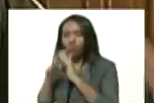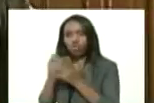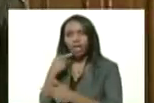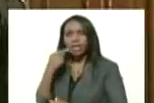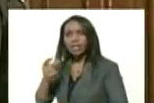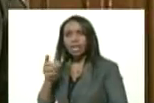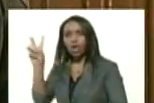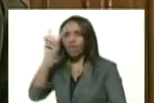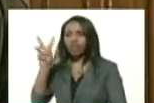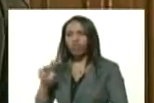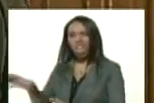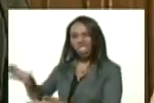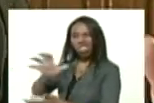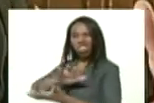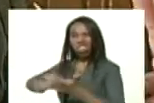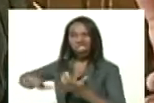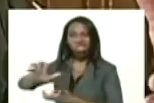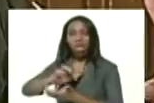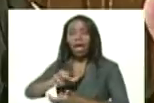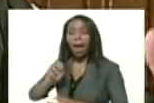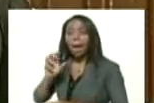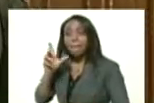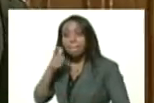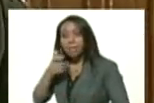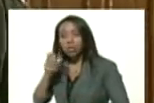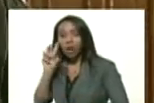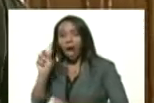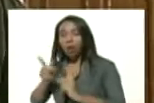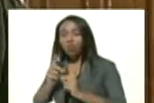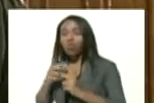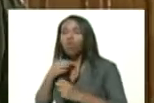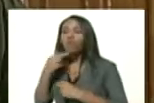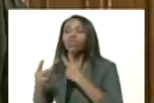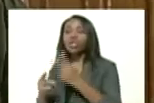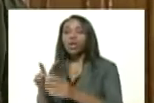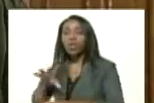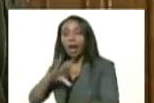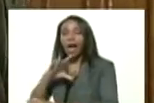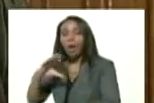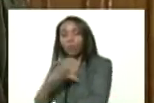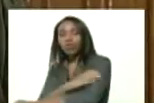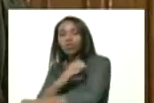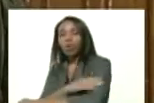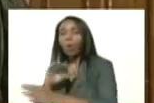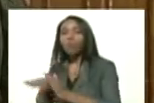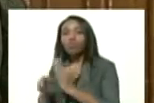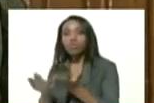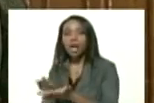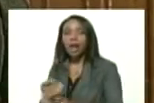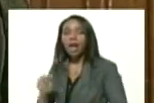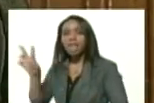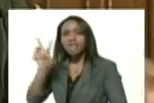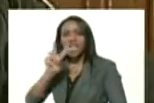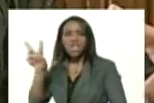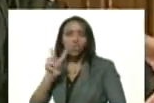venezuela es un caos escucha personeros y a voceros de la derecha mundial decir que venezuela es el foco